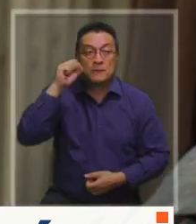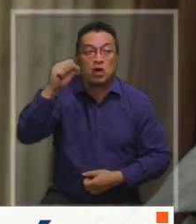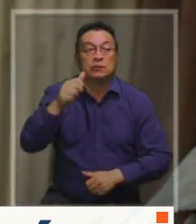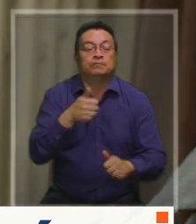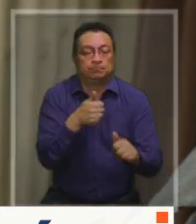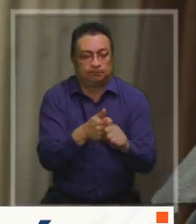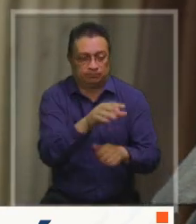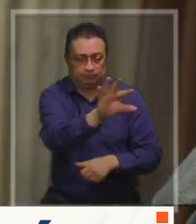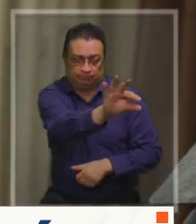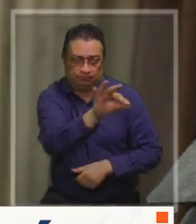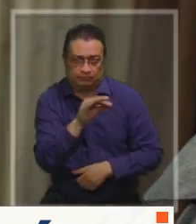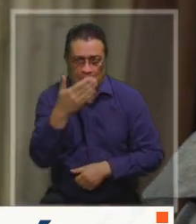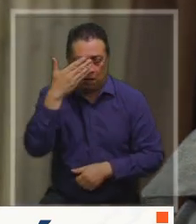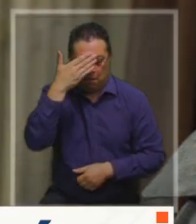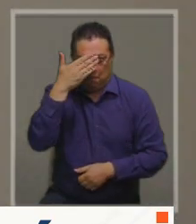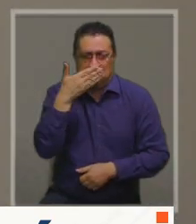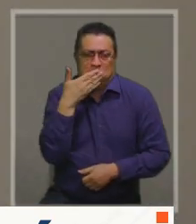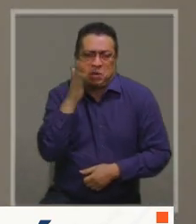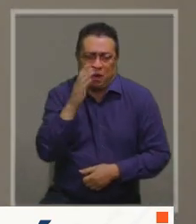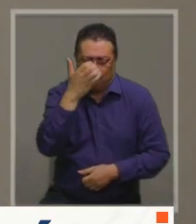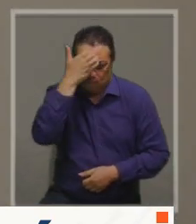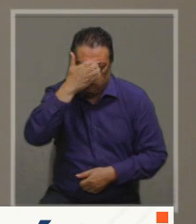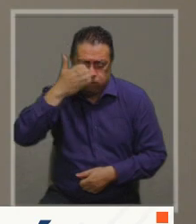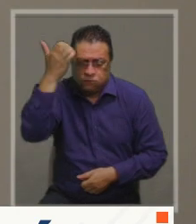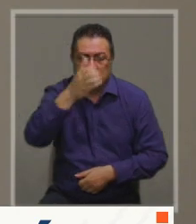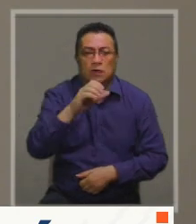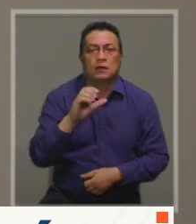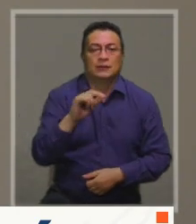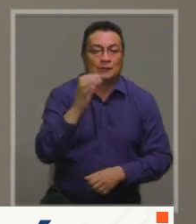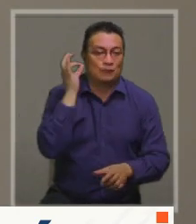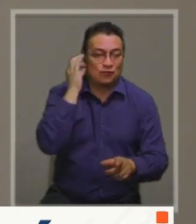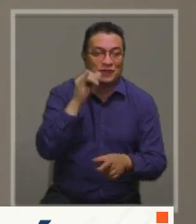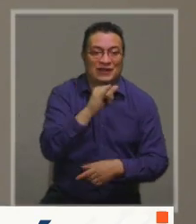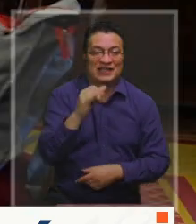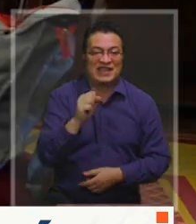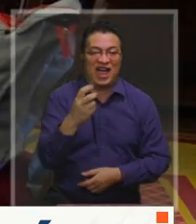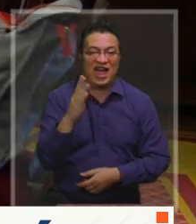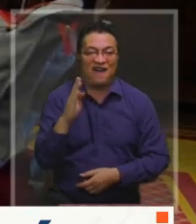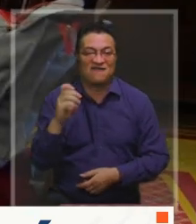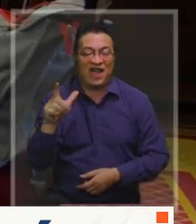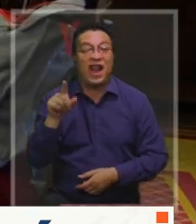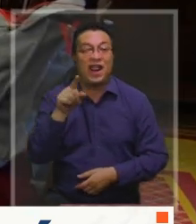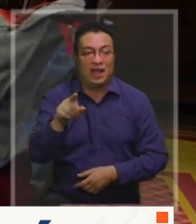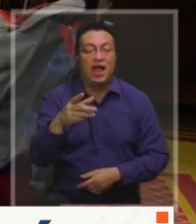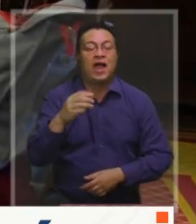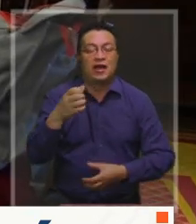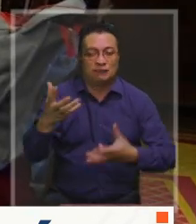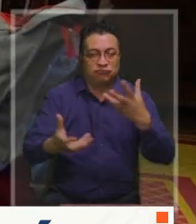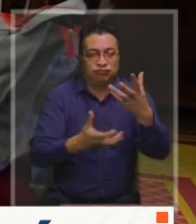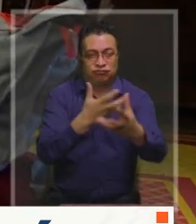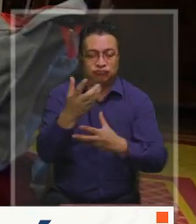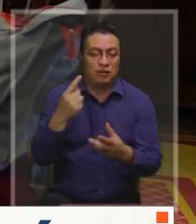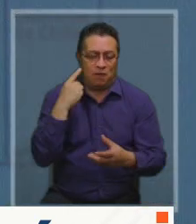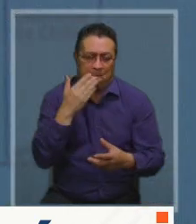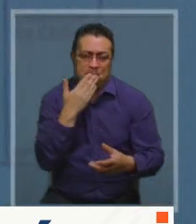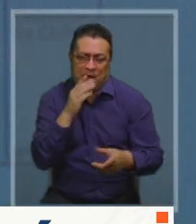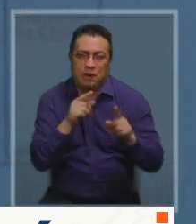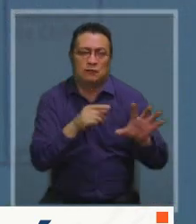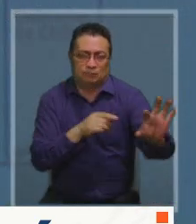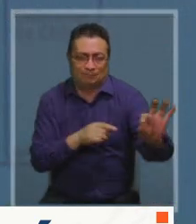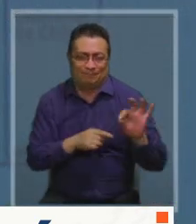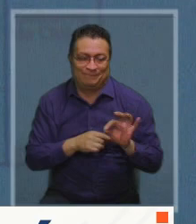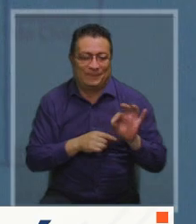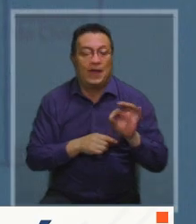en la experiencia de Paulina Zaval como encargada de la reconstrucción de las zonas afectadas por incendios forestales. Si